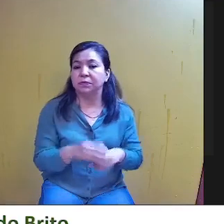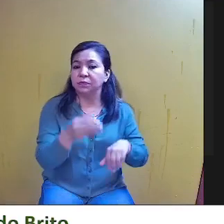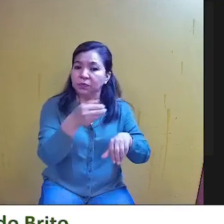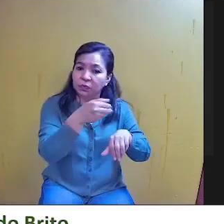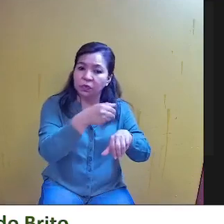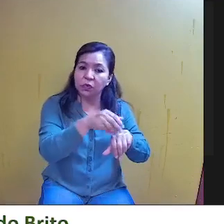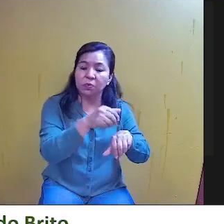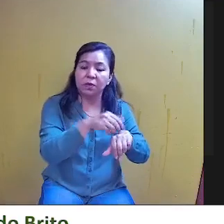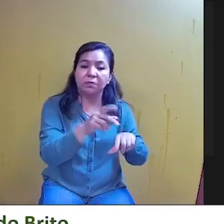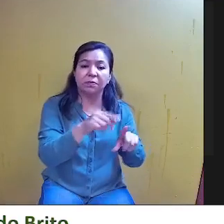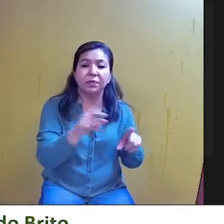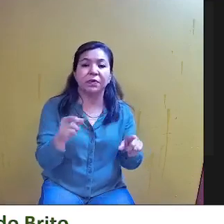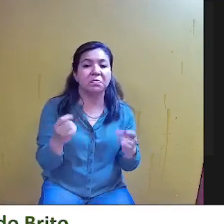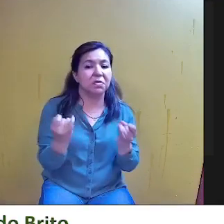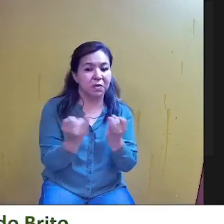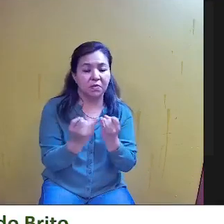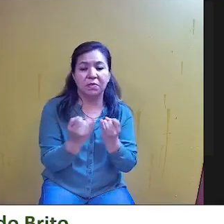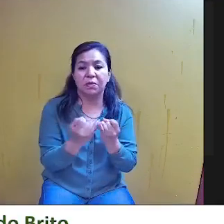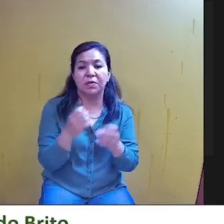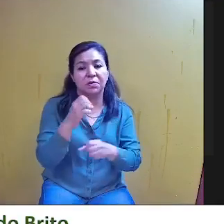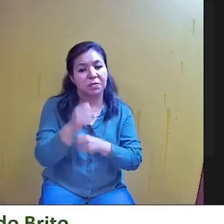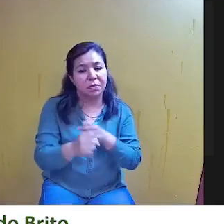TE/GEC/078 del mismo año,